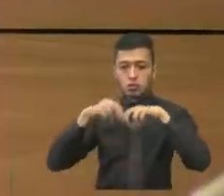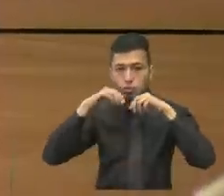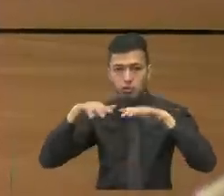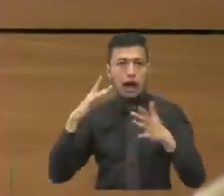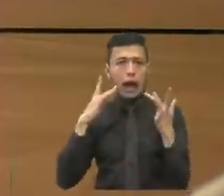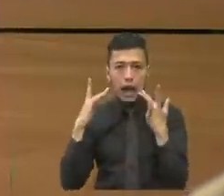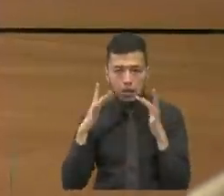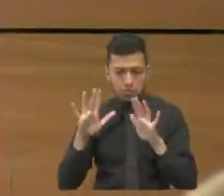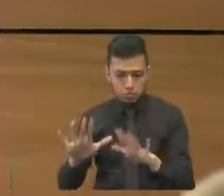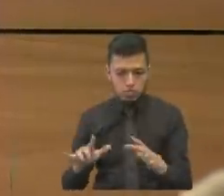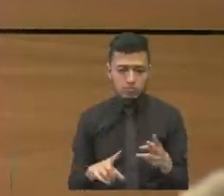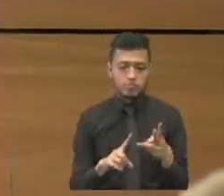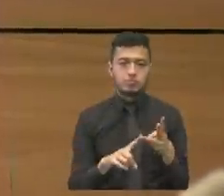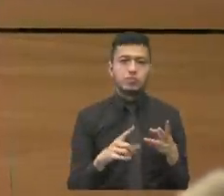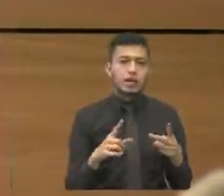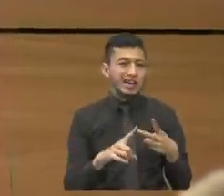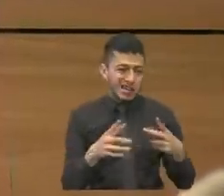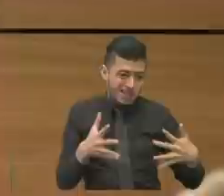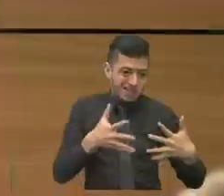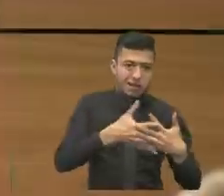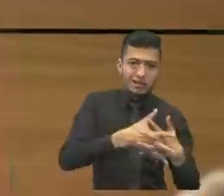Integración ecológica,